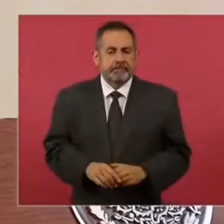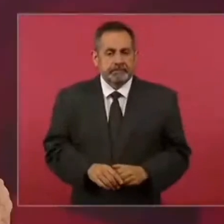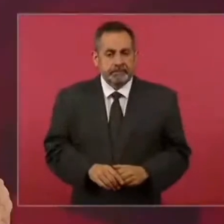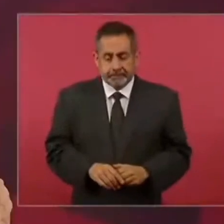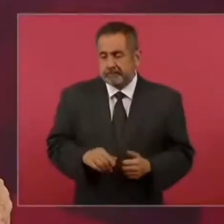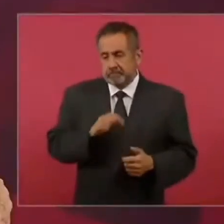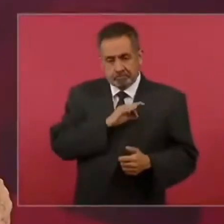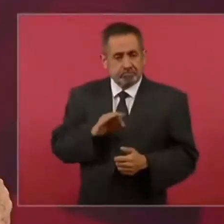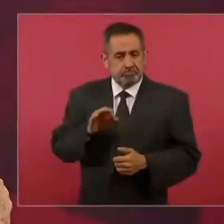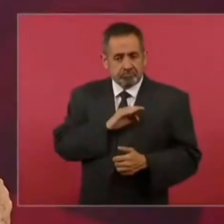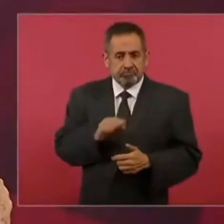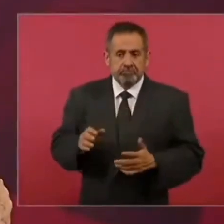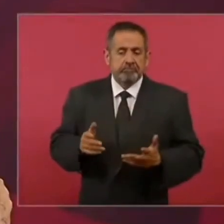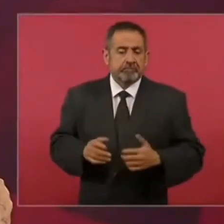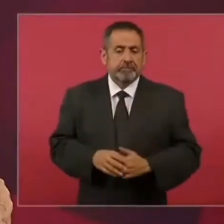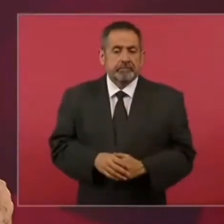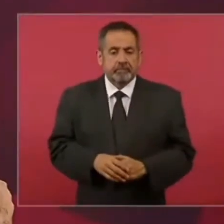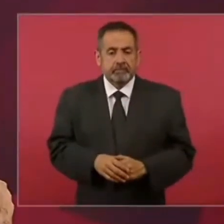las leyes.